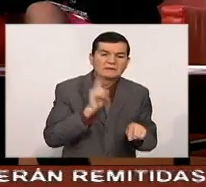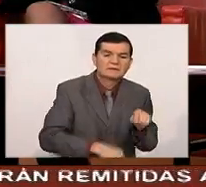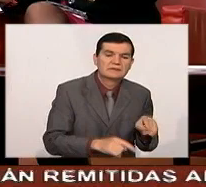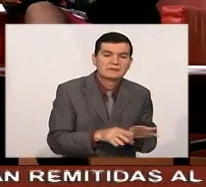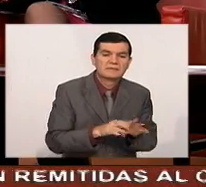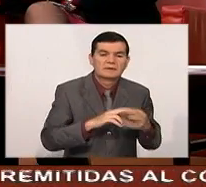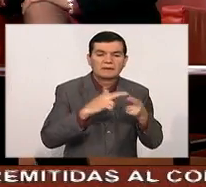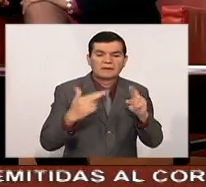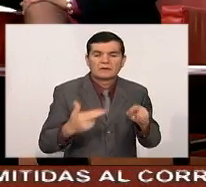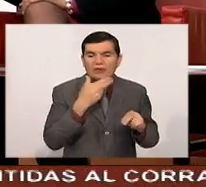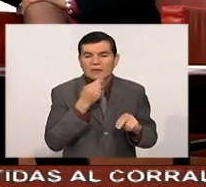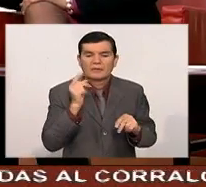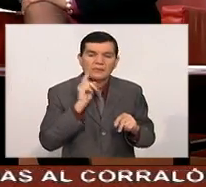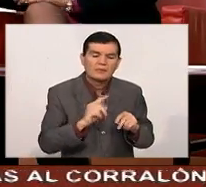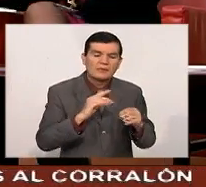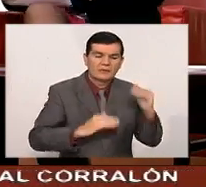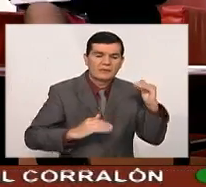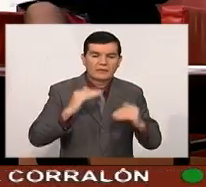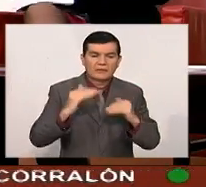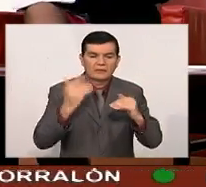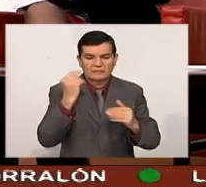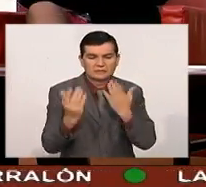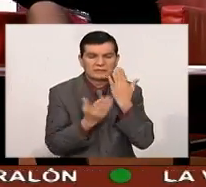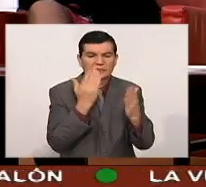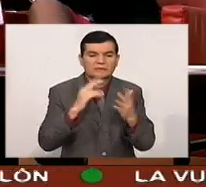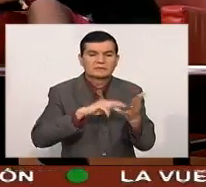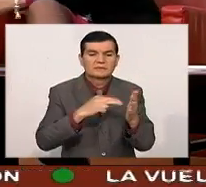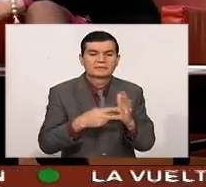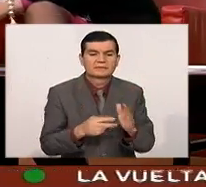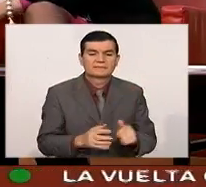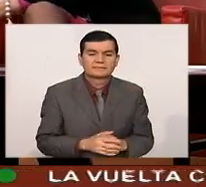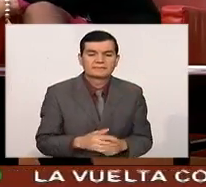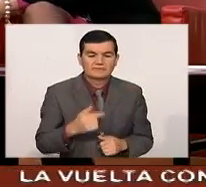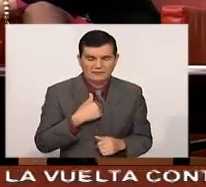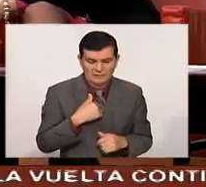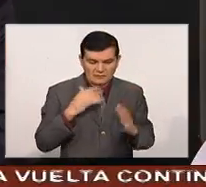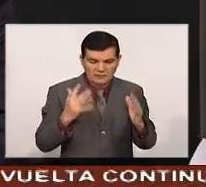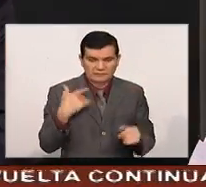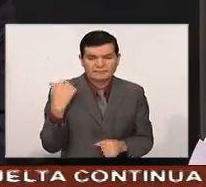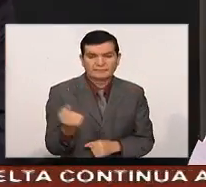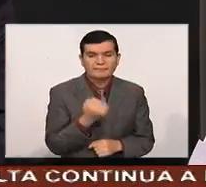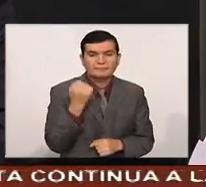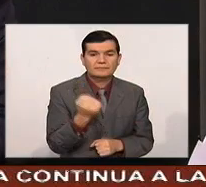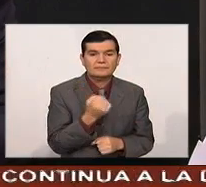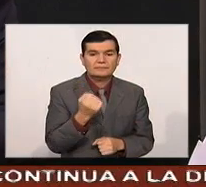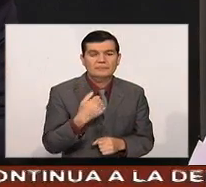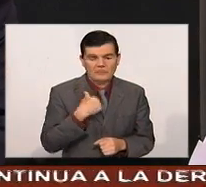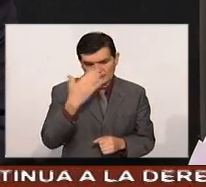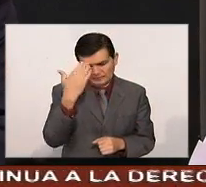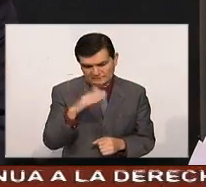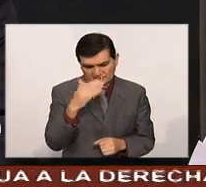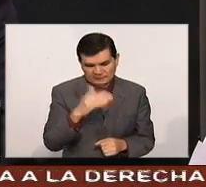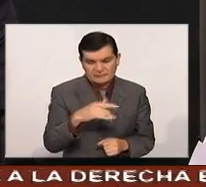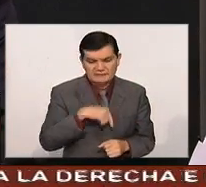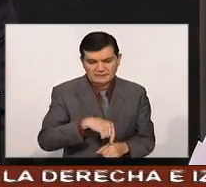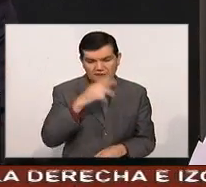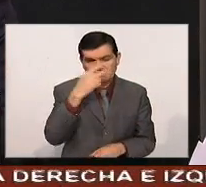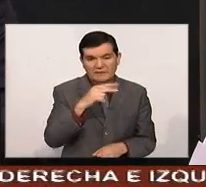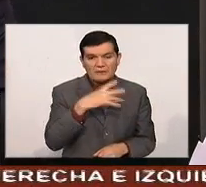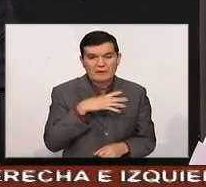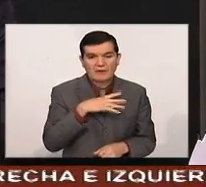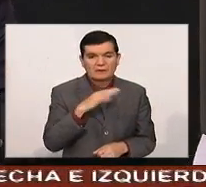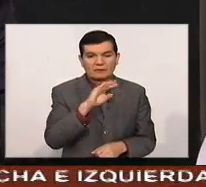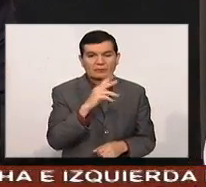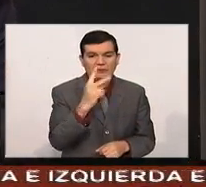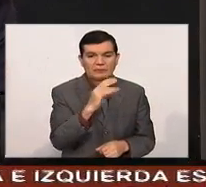la relación hombre-mujeres a la hora de estudiar una ingeniería? Bueno, nosotros somos muy afortunados, sabiendo que en México prácticamente